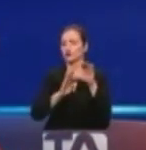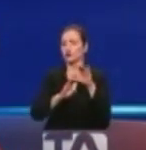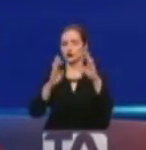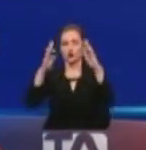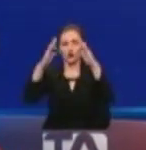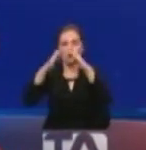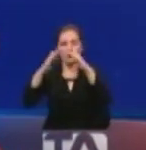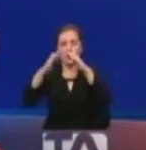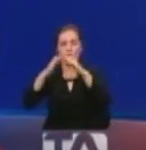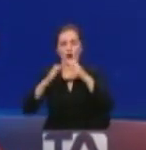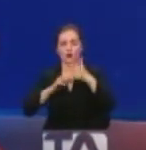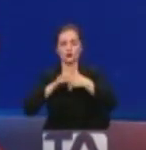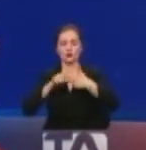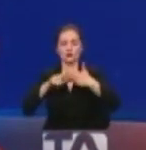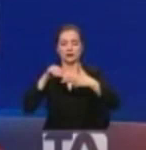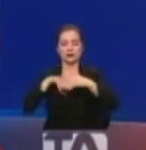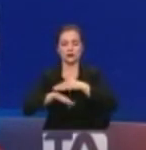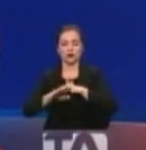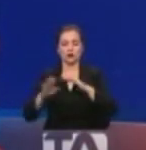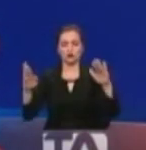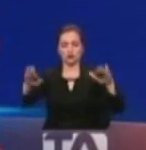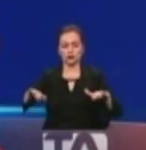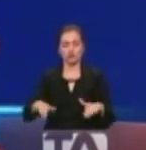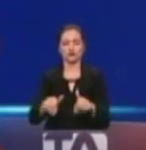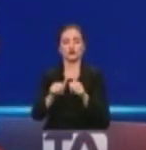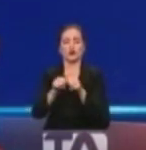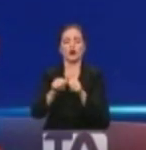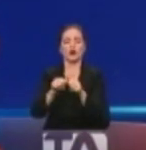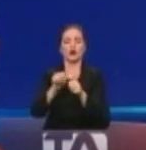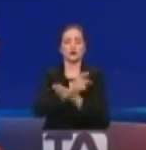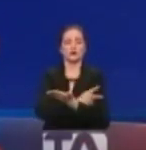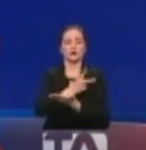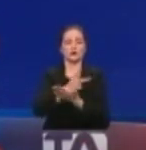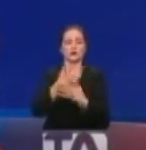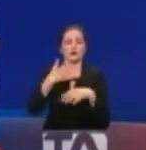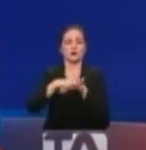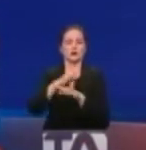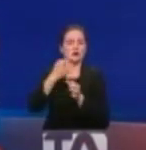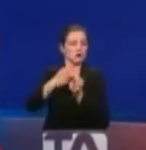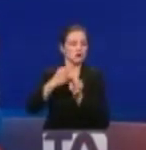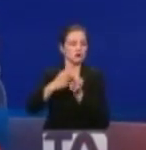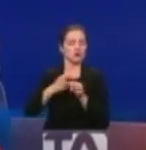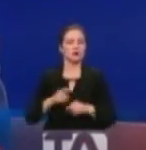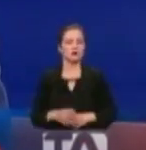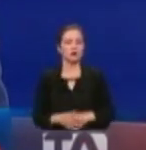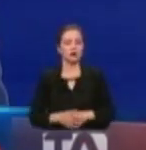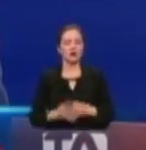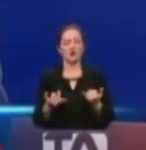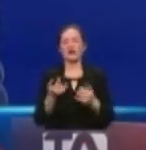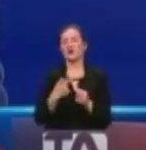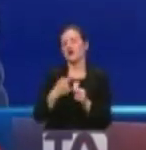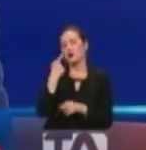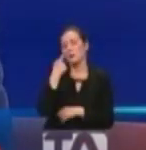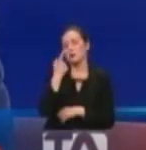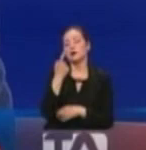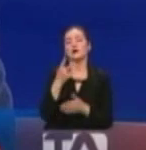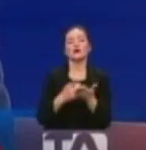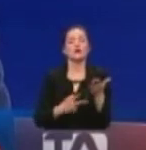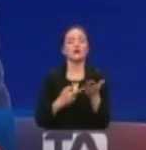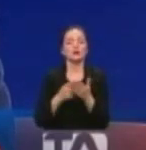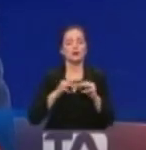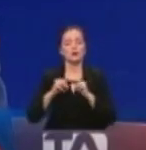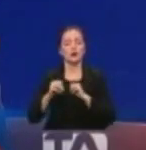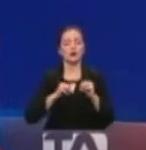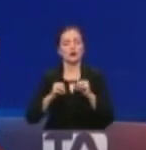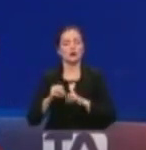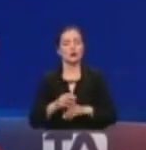estaban dentro de las laderas del Pichincha para integrarse a la ciudad de Quito. Uh-huh. A mí me parece que este rato lo que hay que ver es qué va a ocurrir con el